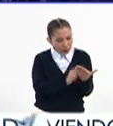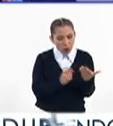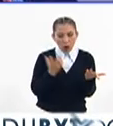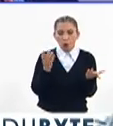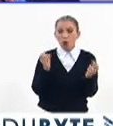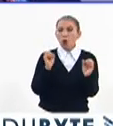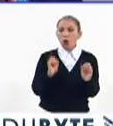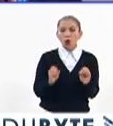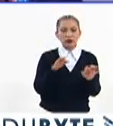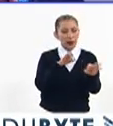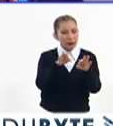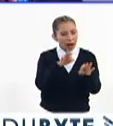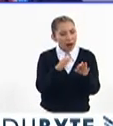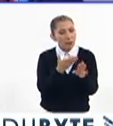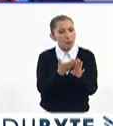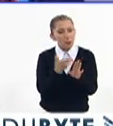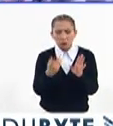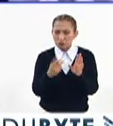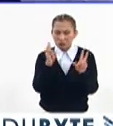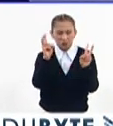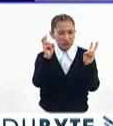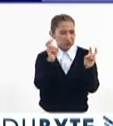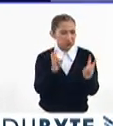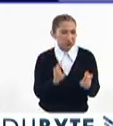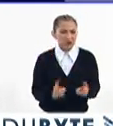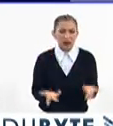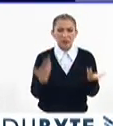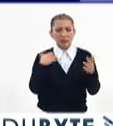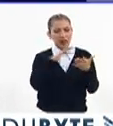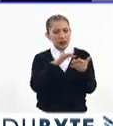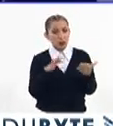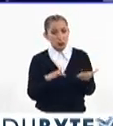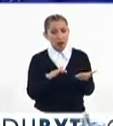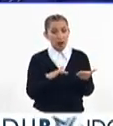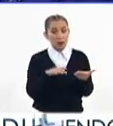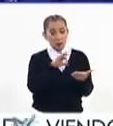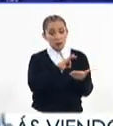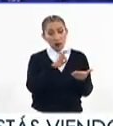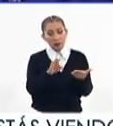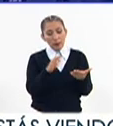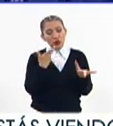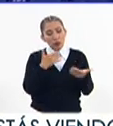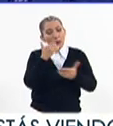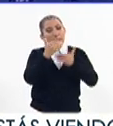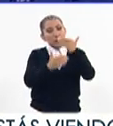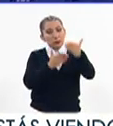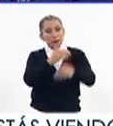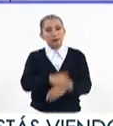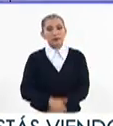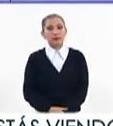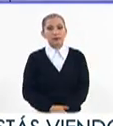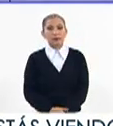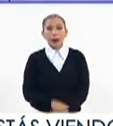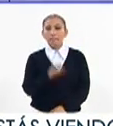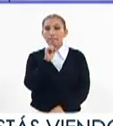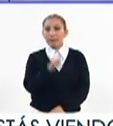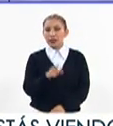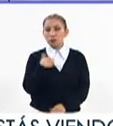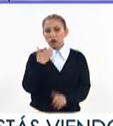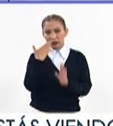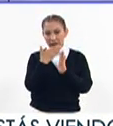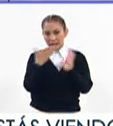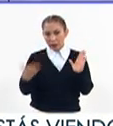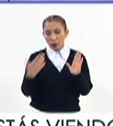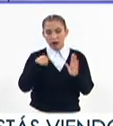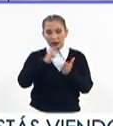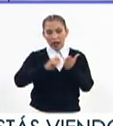de trabajar muchos aspectos de la lectura, podemos dar los pasos siguientes. Como parte de estas